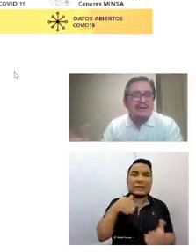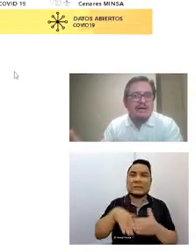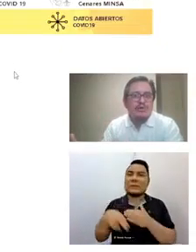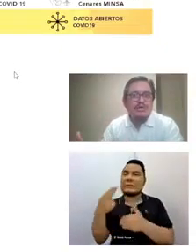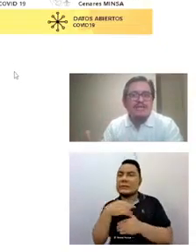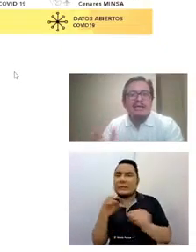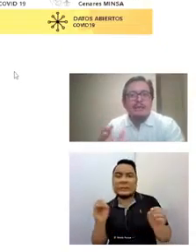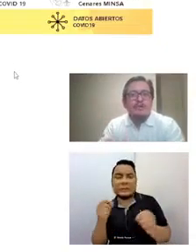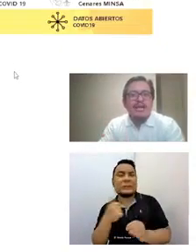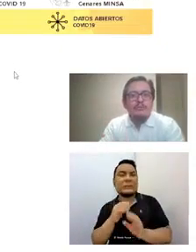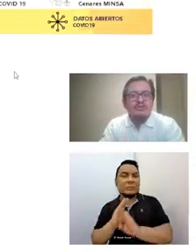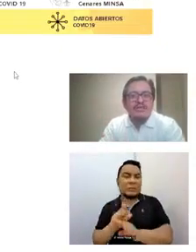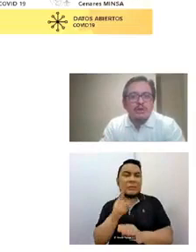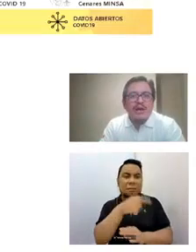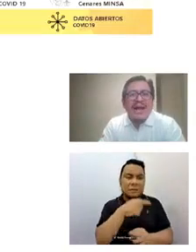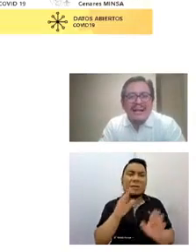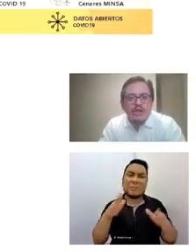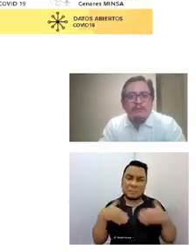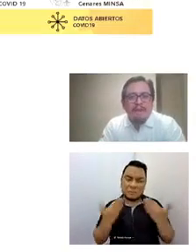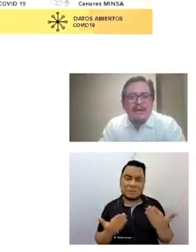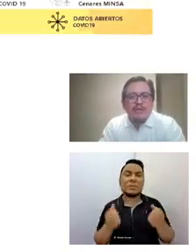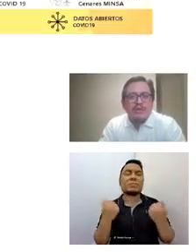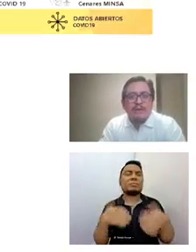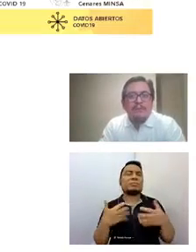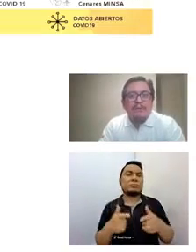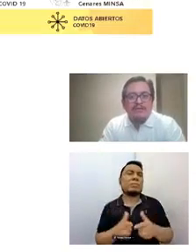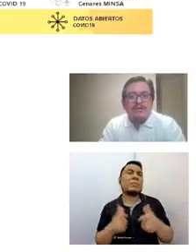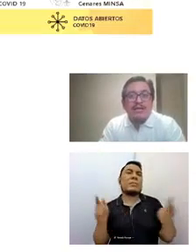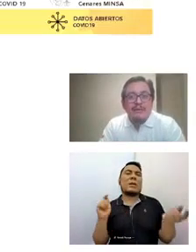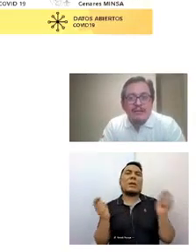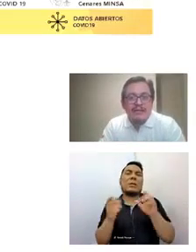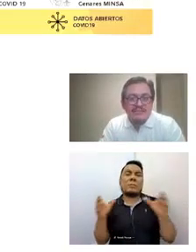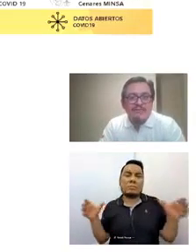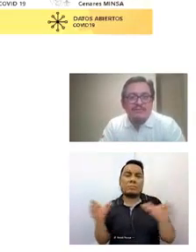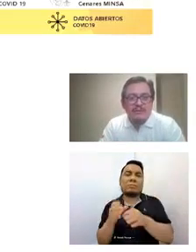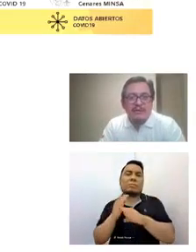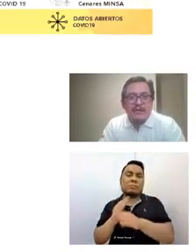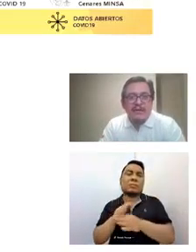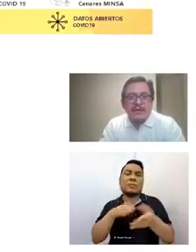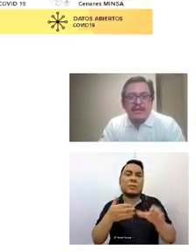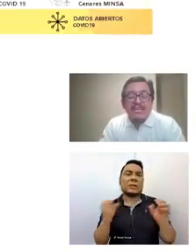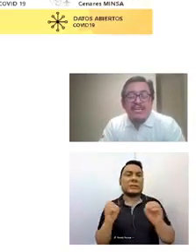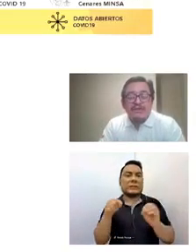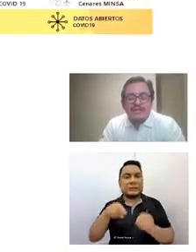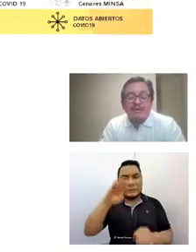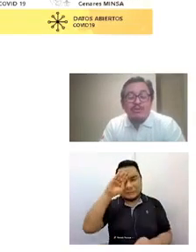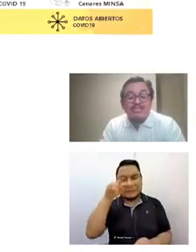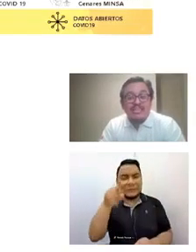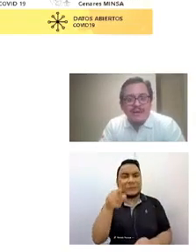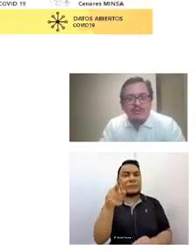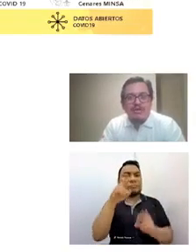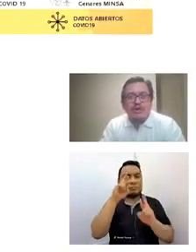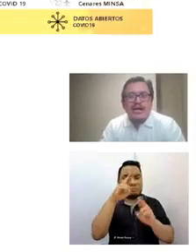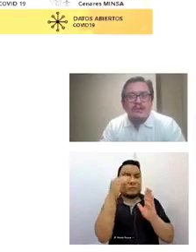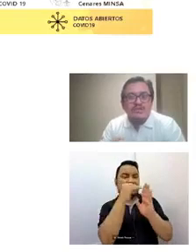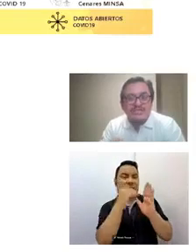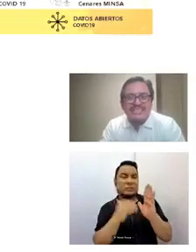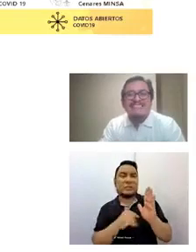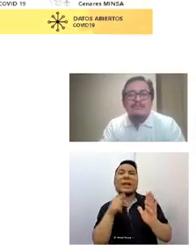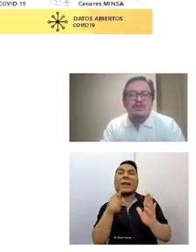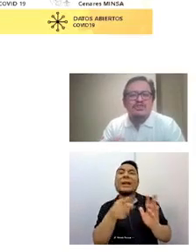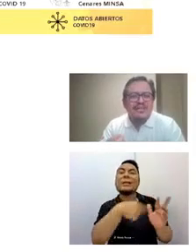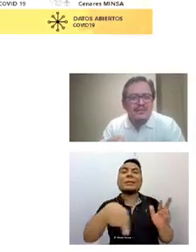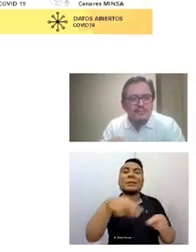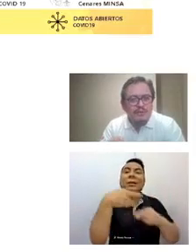de vacunas, podríamos tener un alto impacto en la prevención de la muerte de esta enfermedad. Y eso está en nuestras manos, en lo que hagamos en